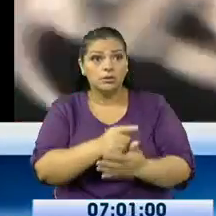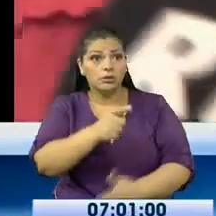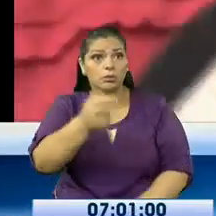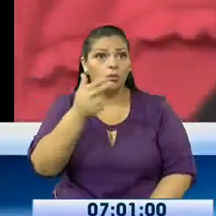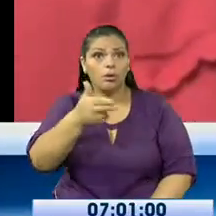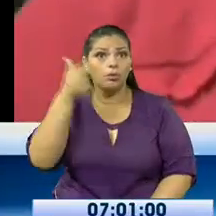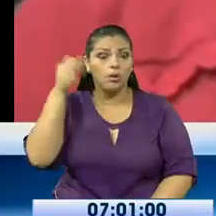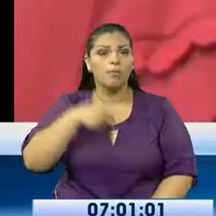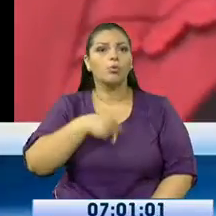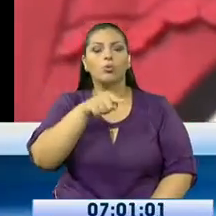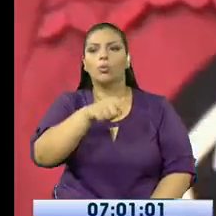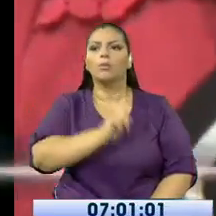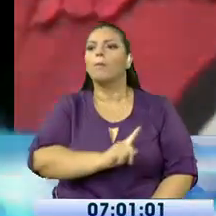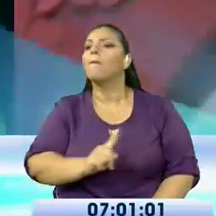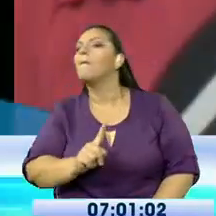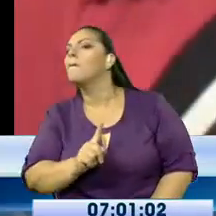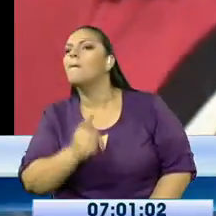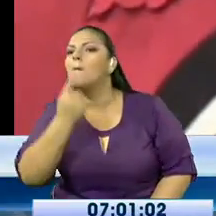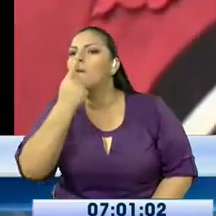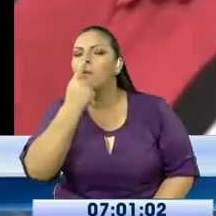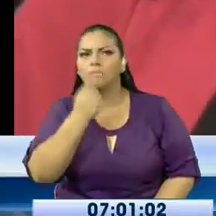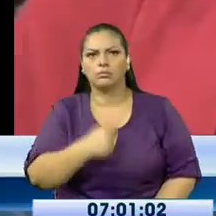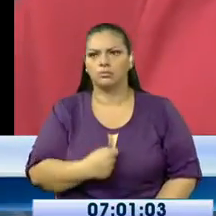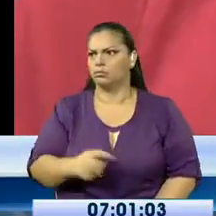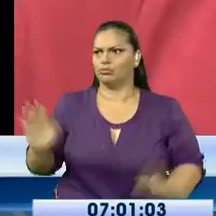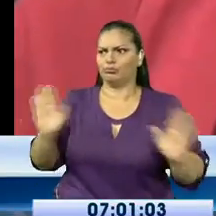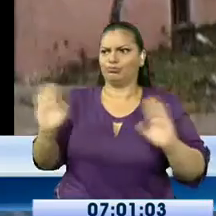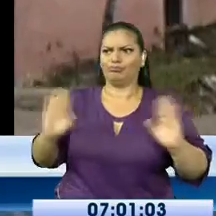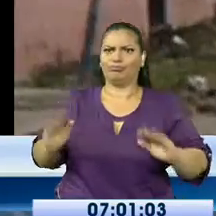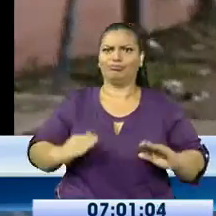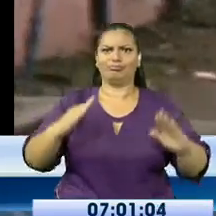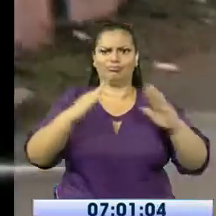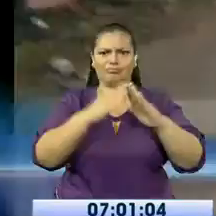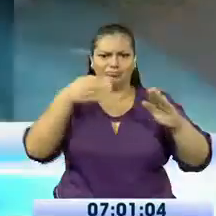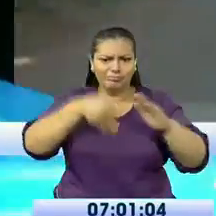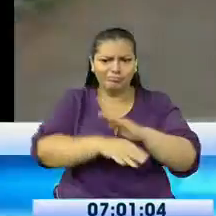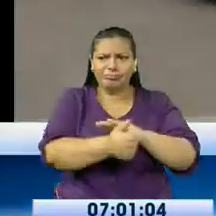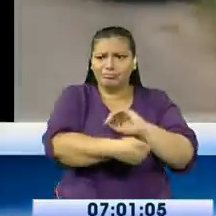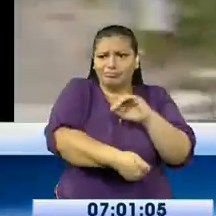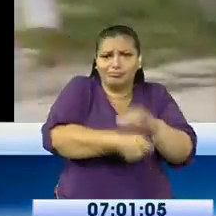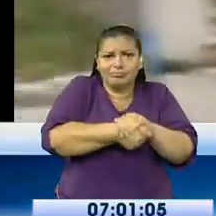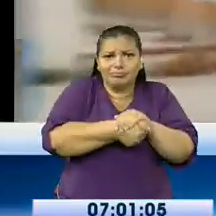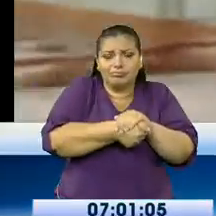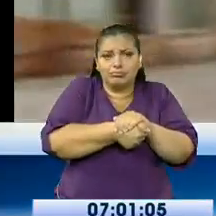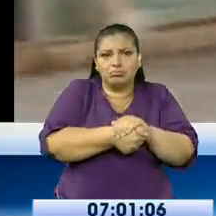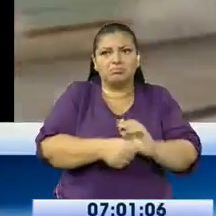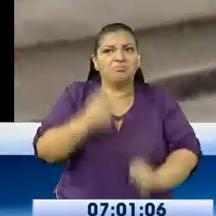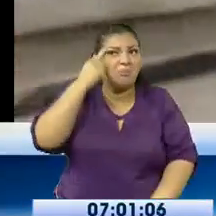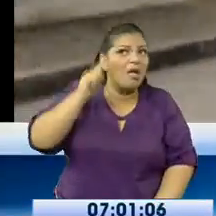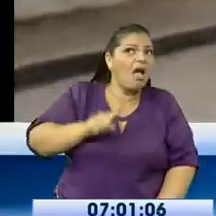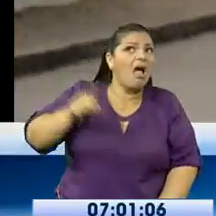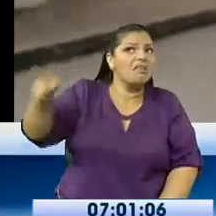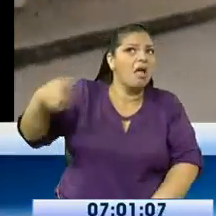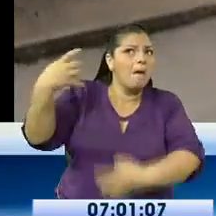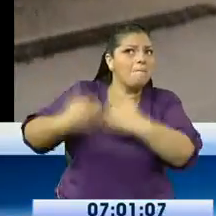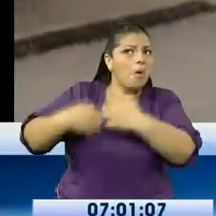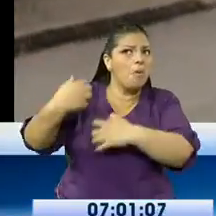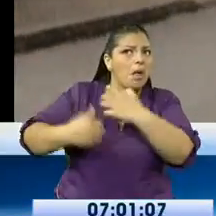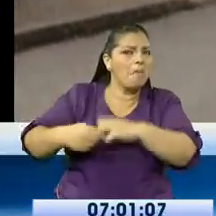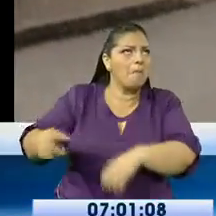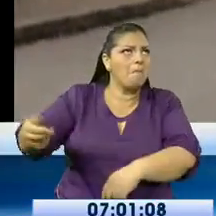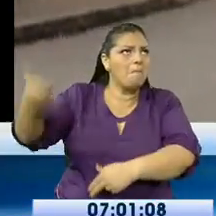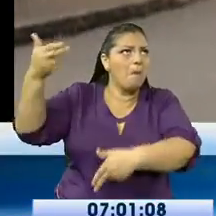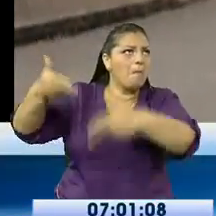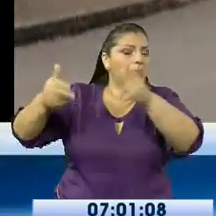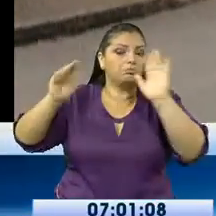casa? No, porque yo ya entré a mi casa y yo ya no volví a salir. A lo mejor problema por allá atrás, yo dije así porque se imaginó que era por allá atrás. De ahí